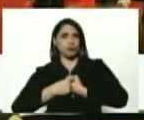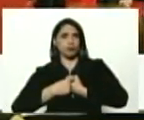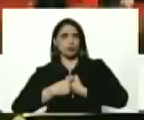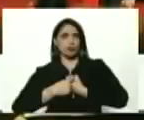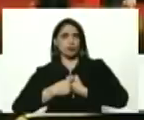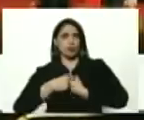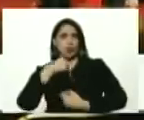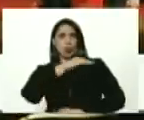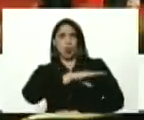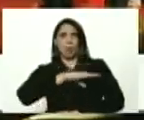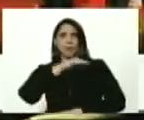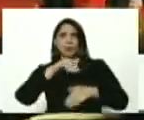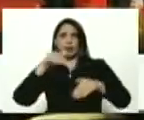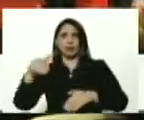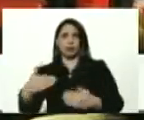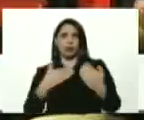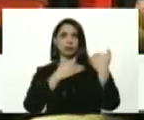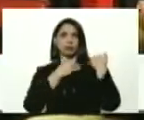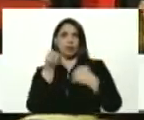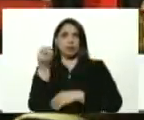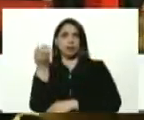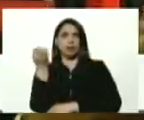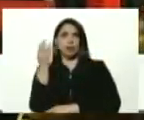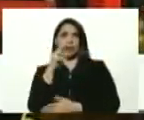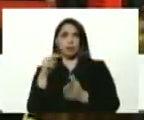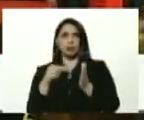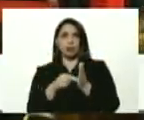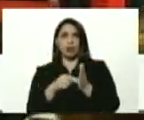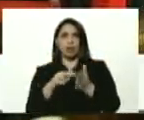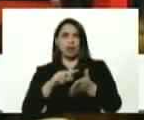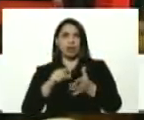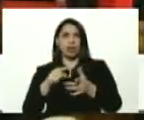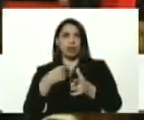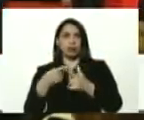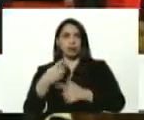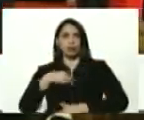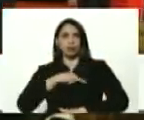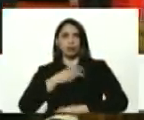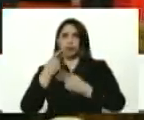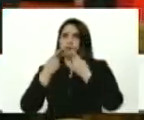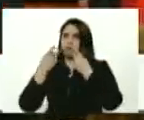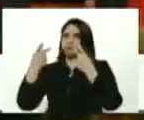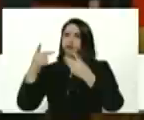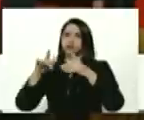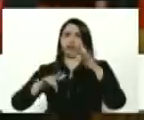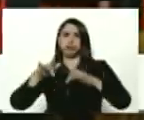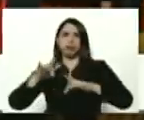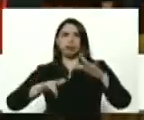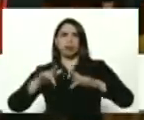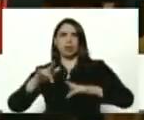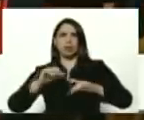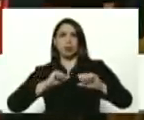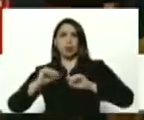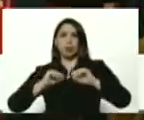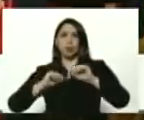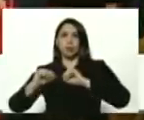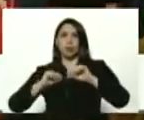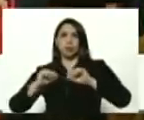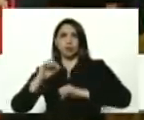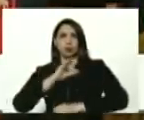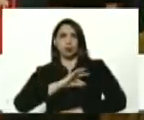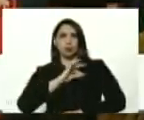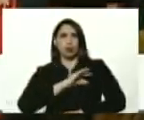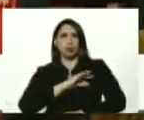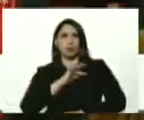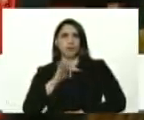el Comité Electoral por parte de la Asamblea Nacional. En este caso hacemos referencia al secretario general del Movimiento Socialismo, más Felipe Mujica, quien